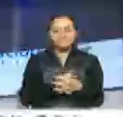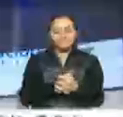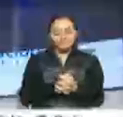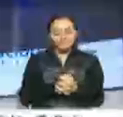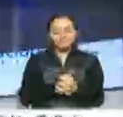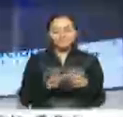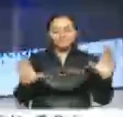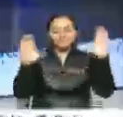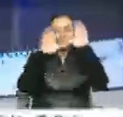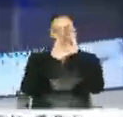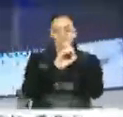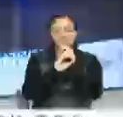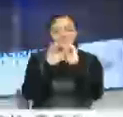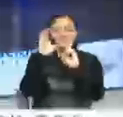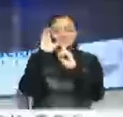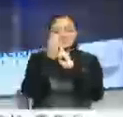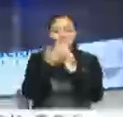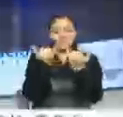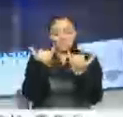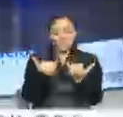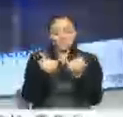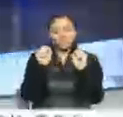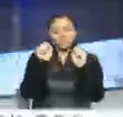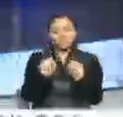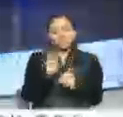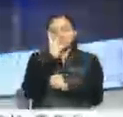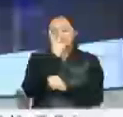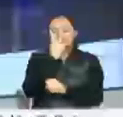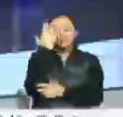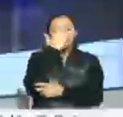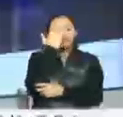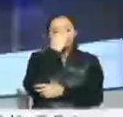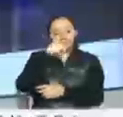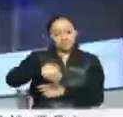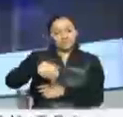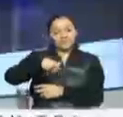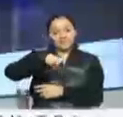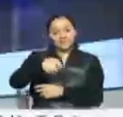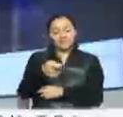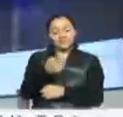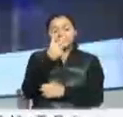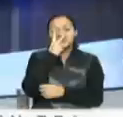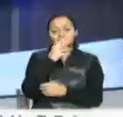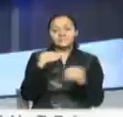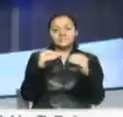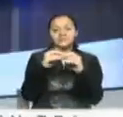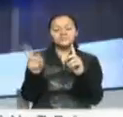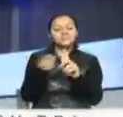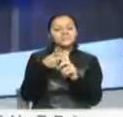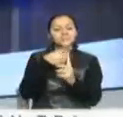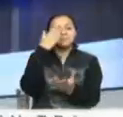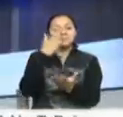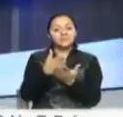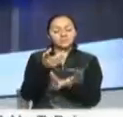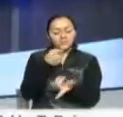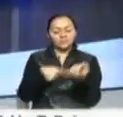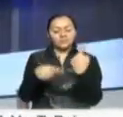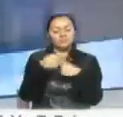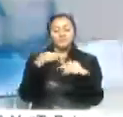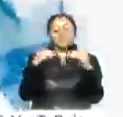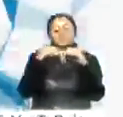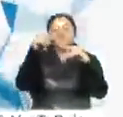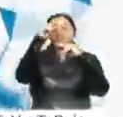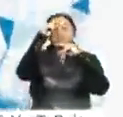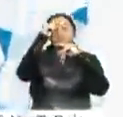En la noche cultural de hoy, usted la va a ver a través de Tele Ciudadana. No se lo pierda. Momento de hacer una pausa, pero cuando